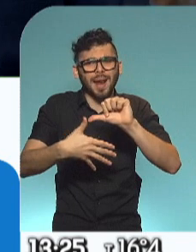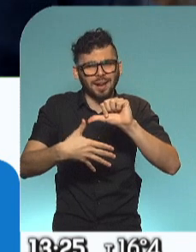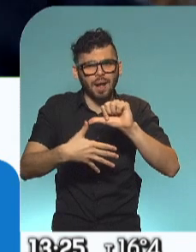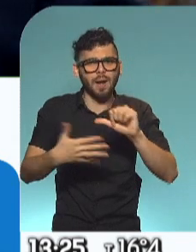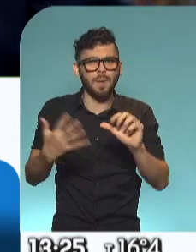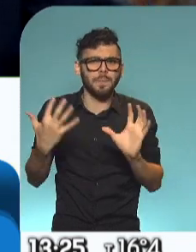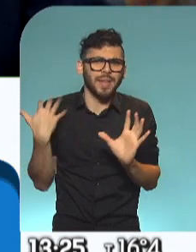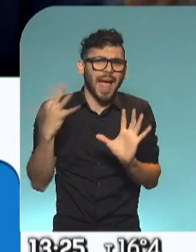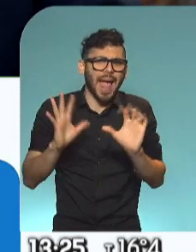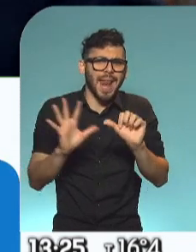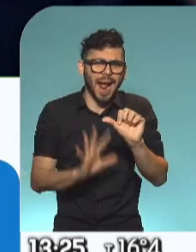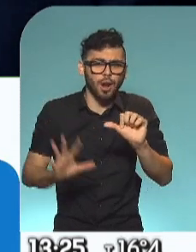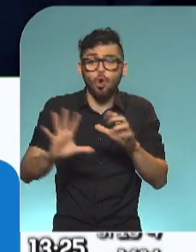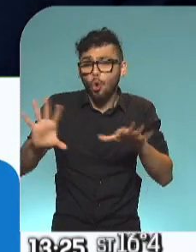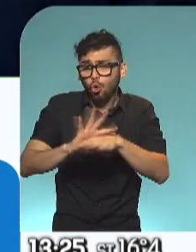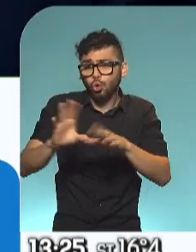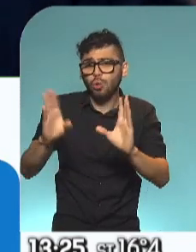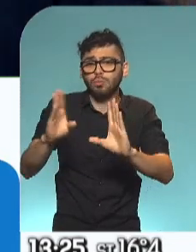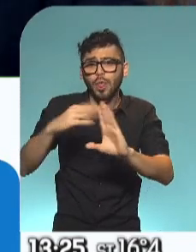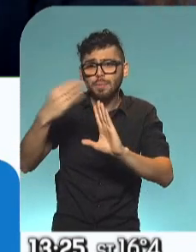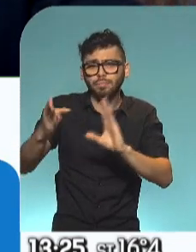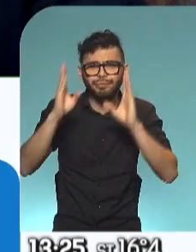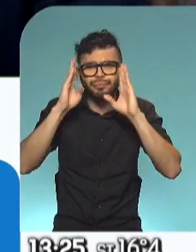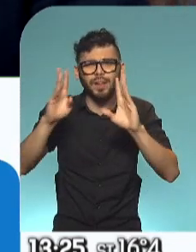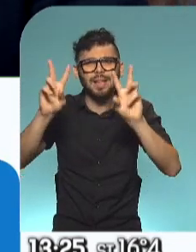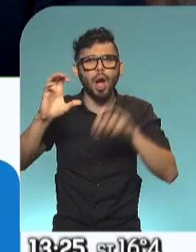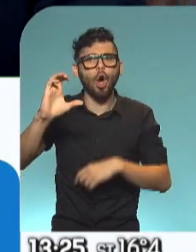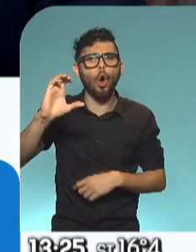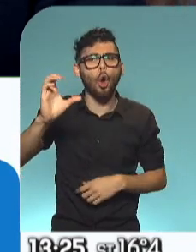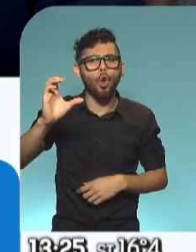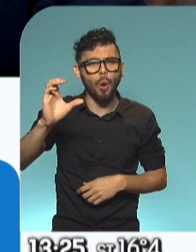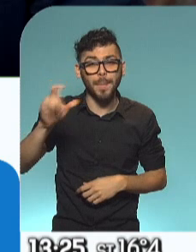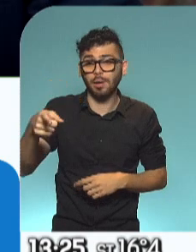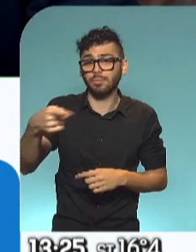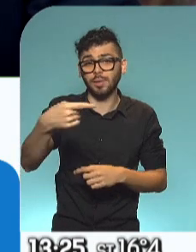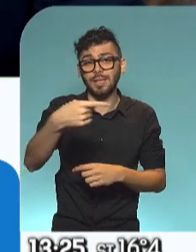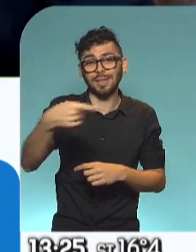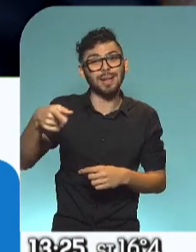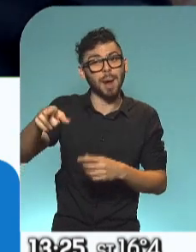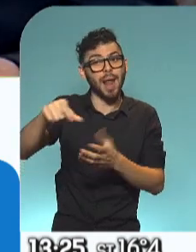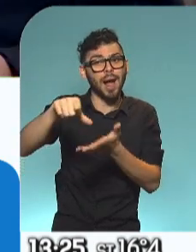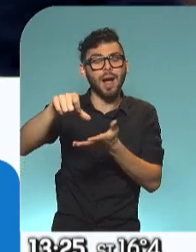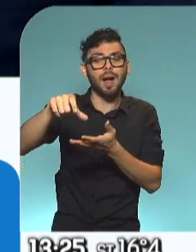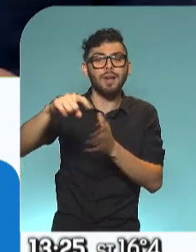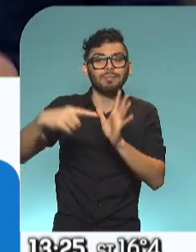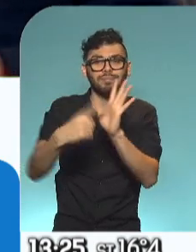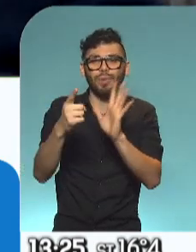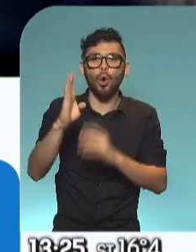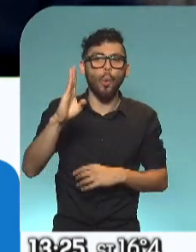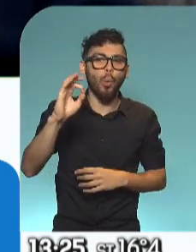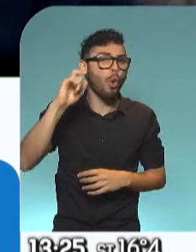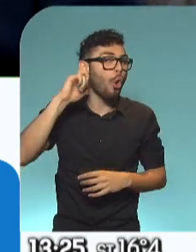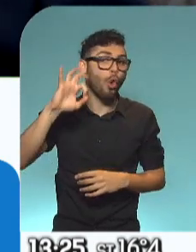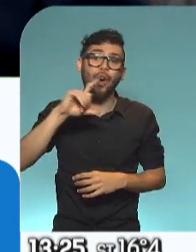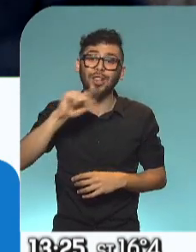en el bloque siguiente vamos a tratar el tema de Colombia y lo que está sucediendo en estas semanas en Bogotá, pero una de las cuestiones que parecería ser